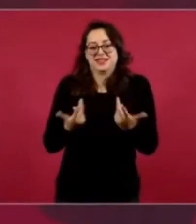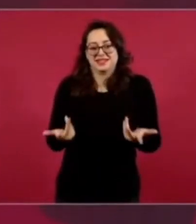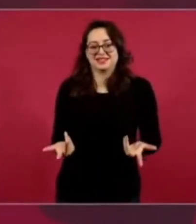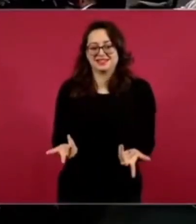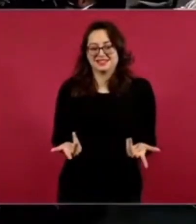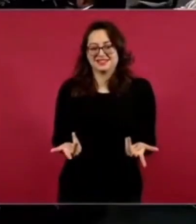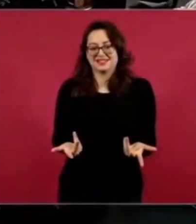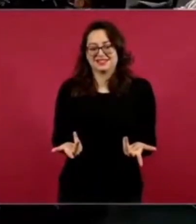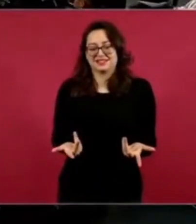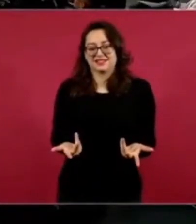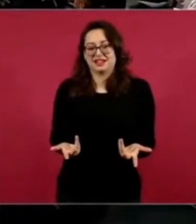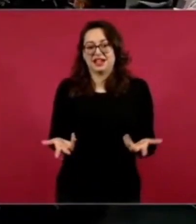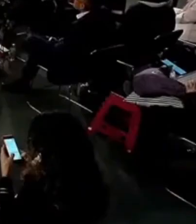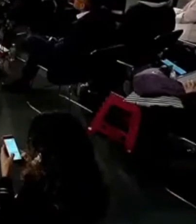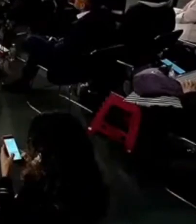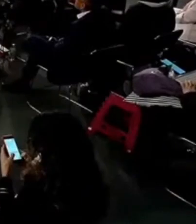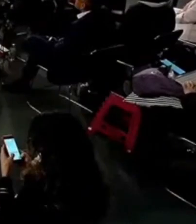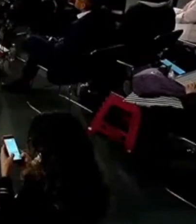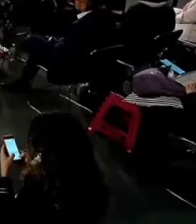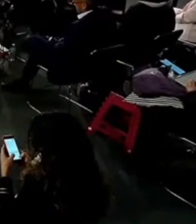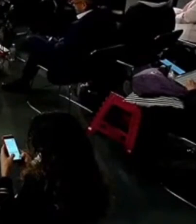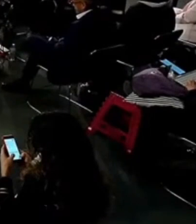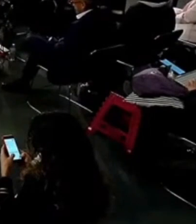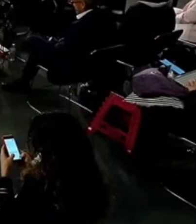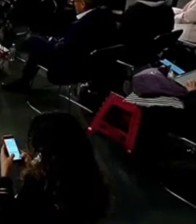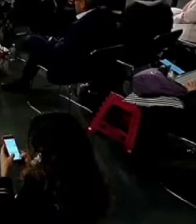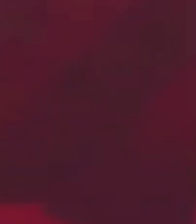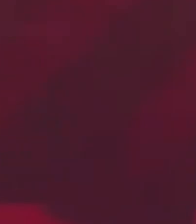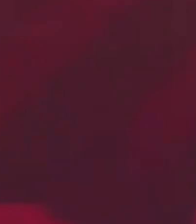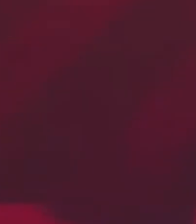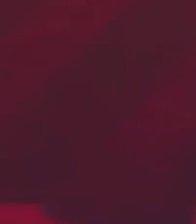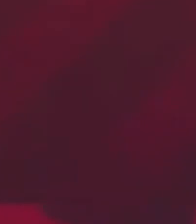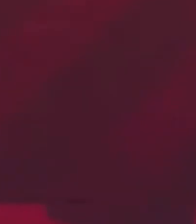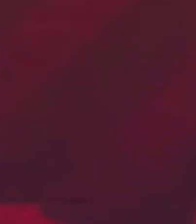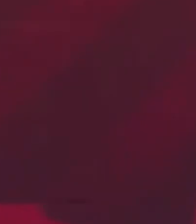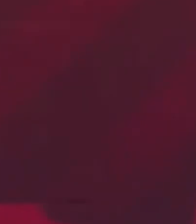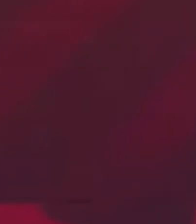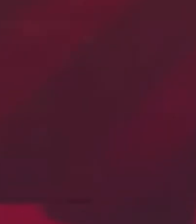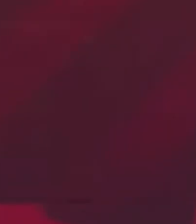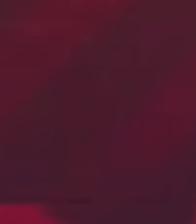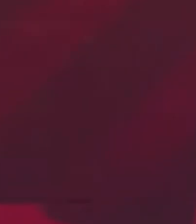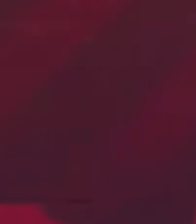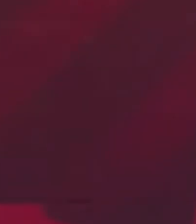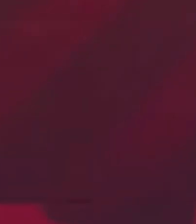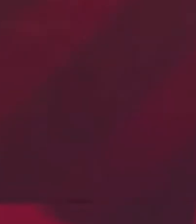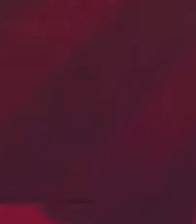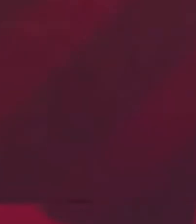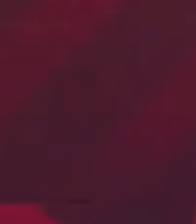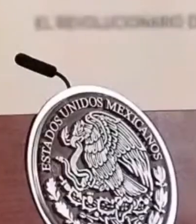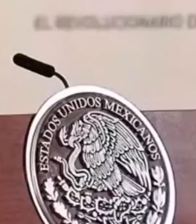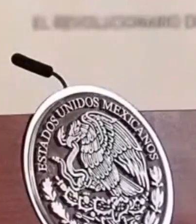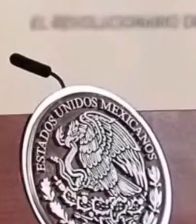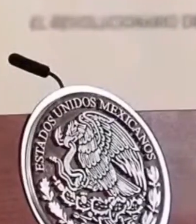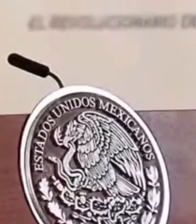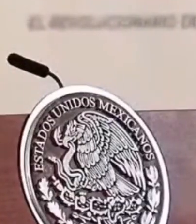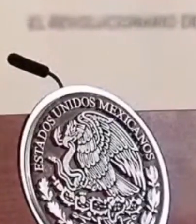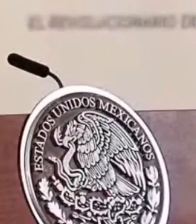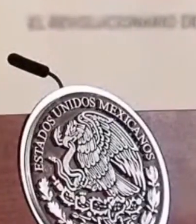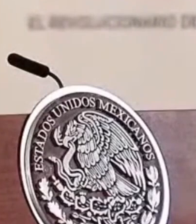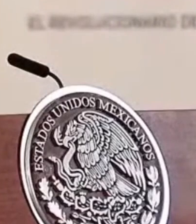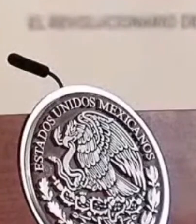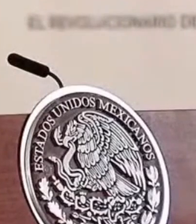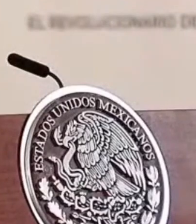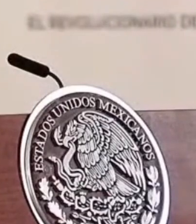estaban esperando a la gobernadora, no estaban esperando a los directores del centro